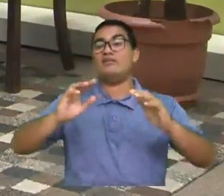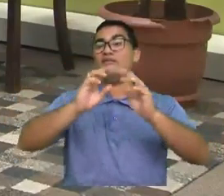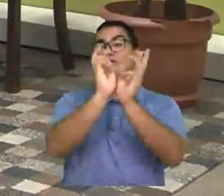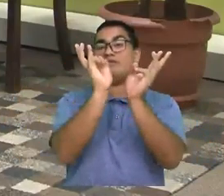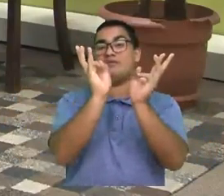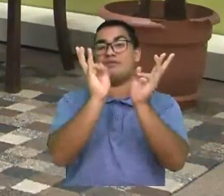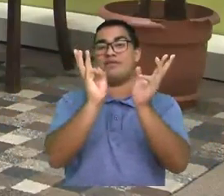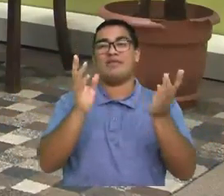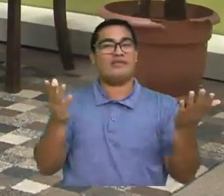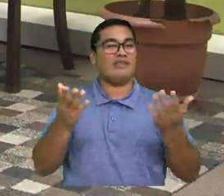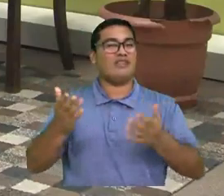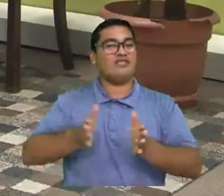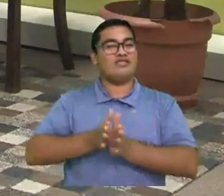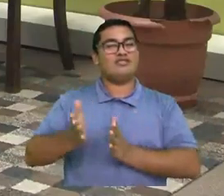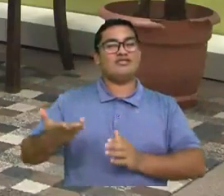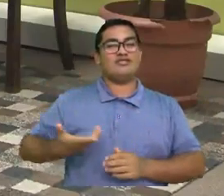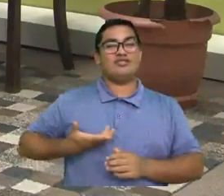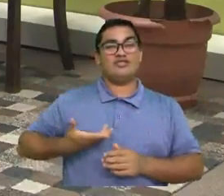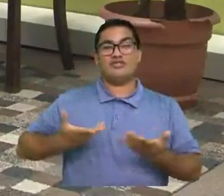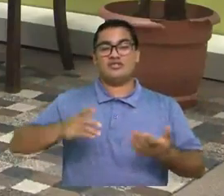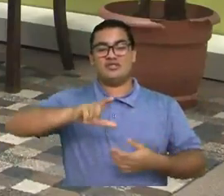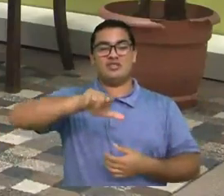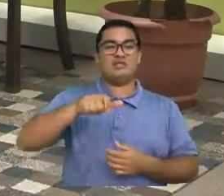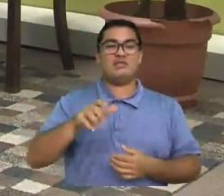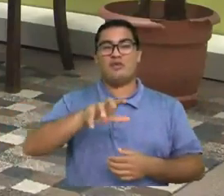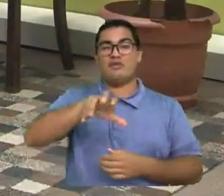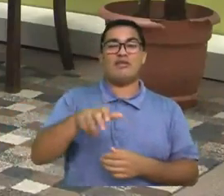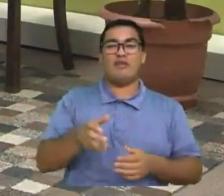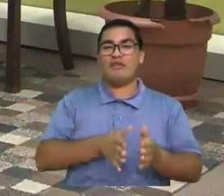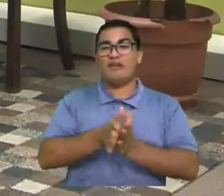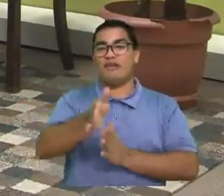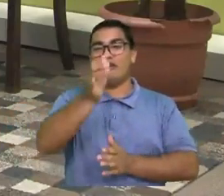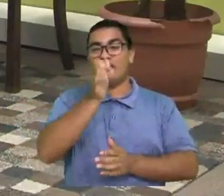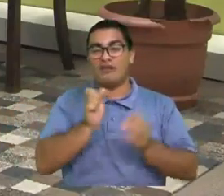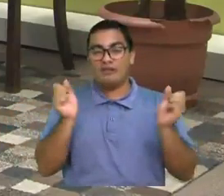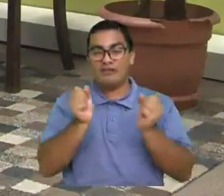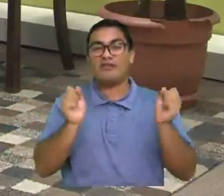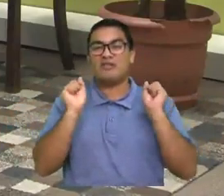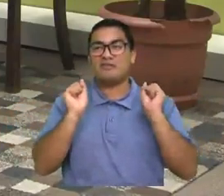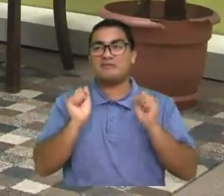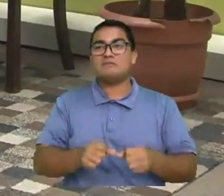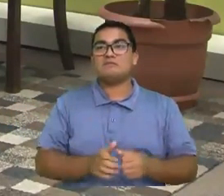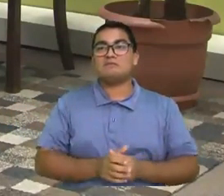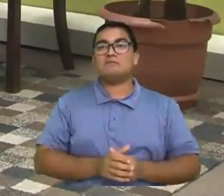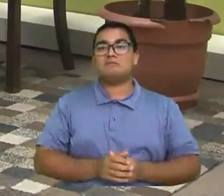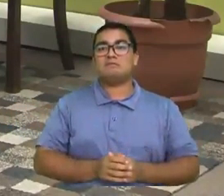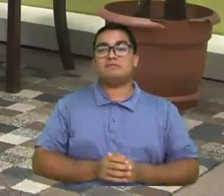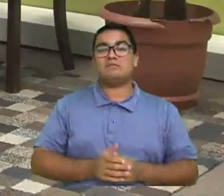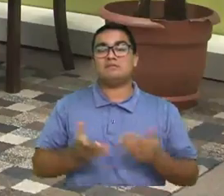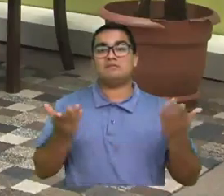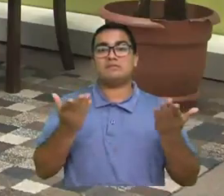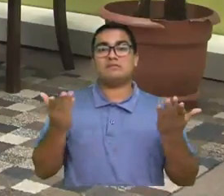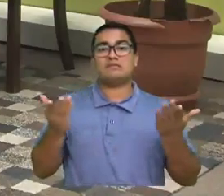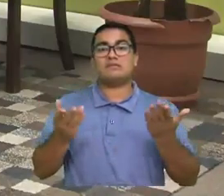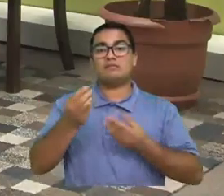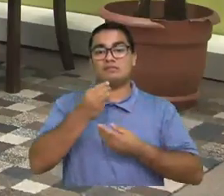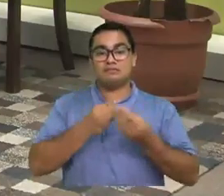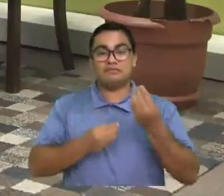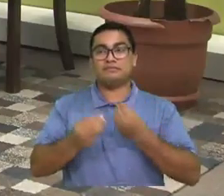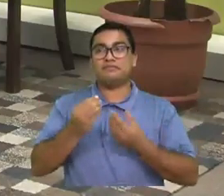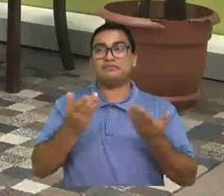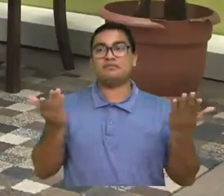de chicha, sí, o algún cítrico, pues, sí, una limonada de esas heladas. Suele pasar también que por los alimentos o